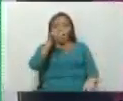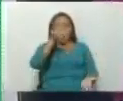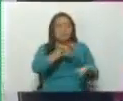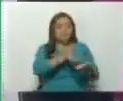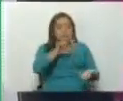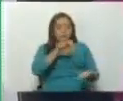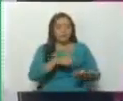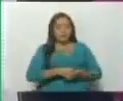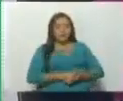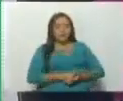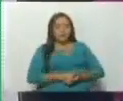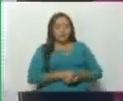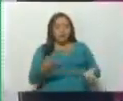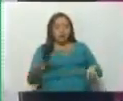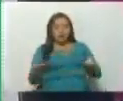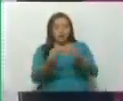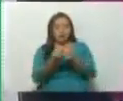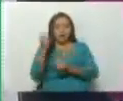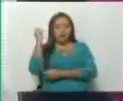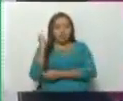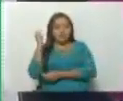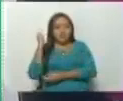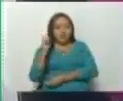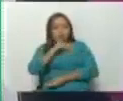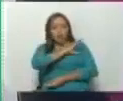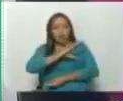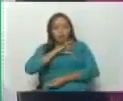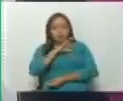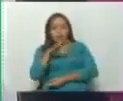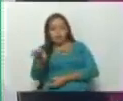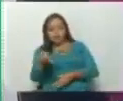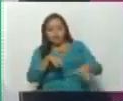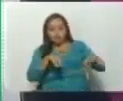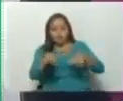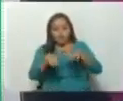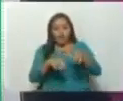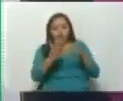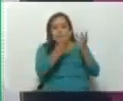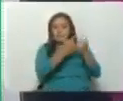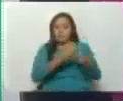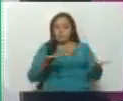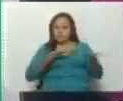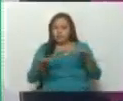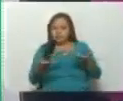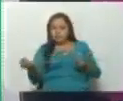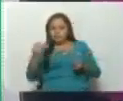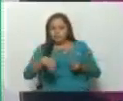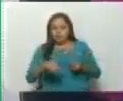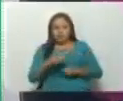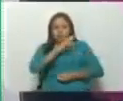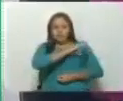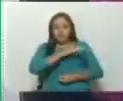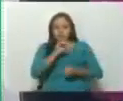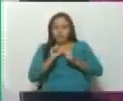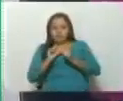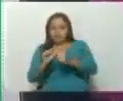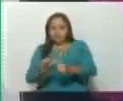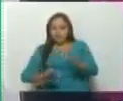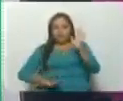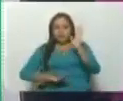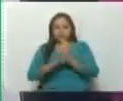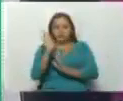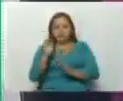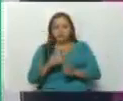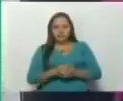aprobación con los diputados y diputadas de la comisión mixta, que no es solo la comisión de administración y servicios, también la comisión permanente de desarrollo